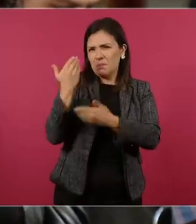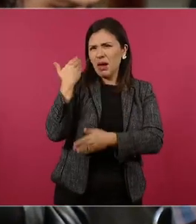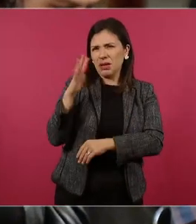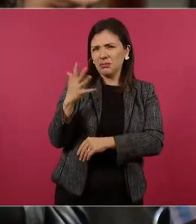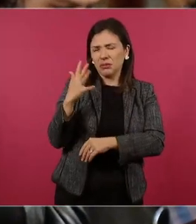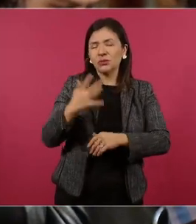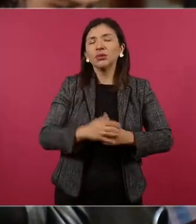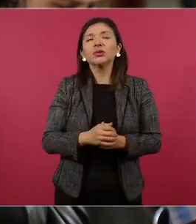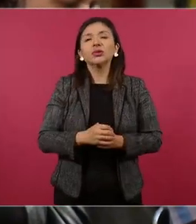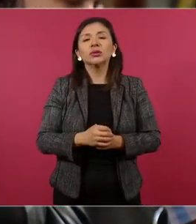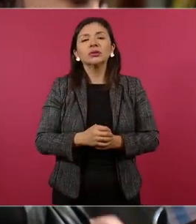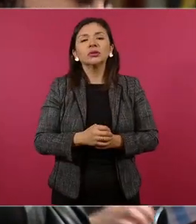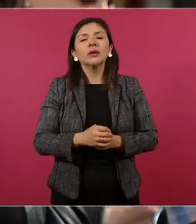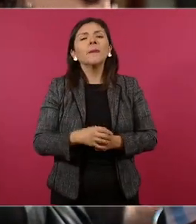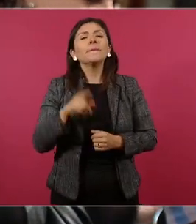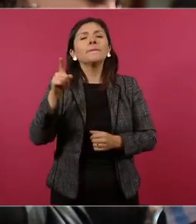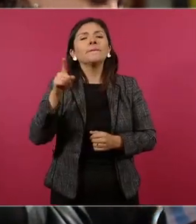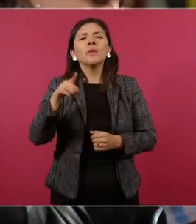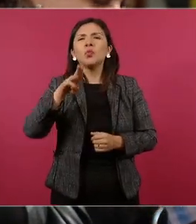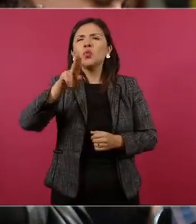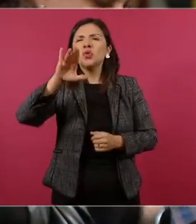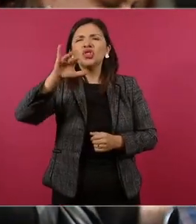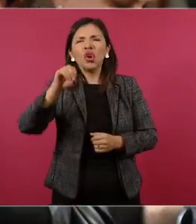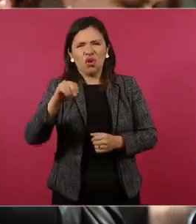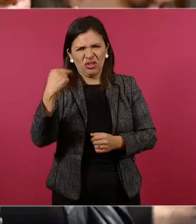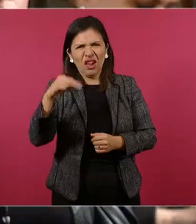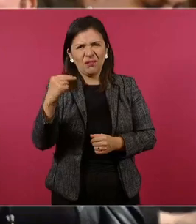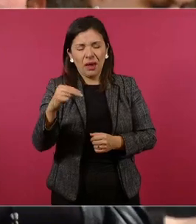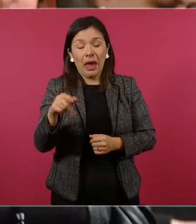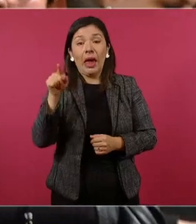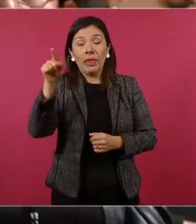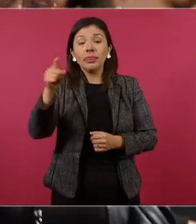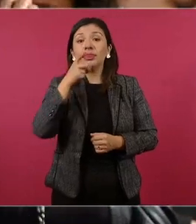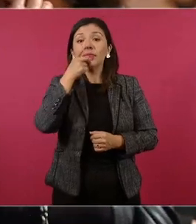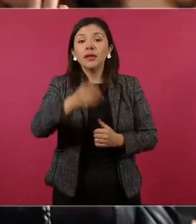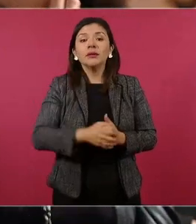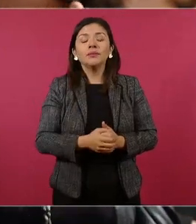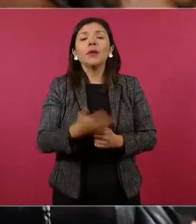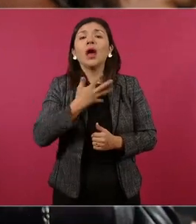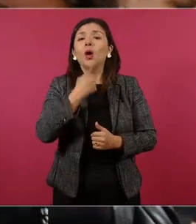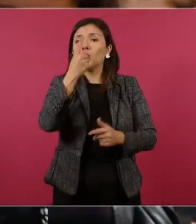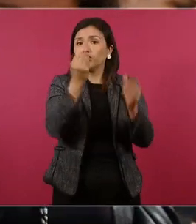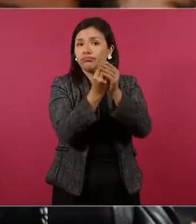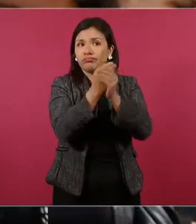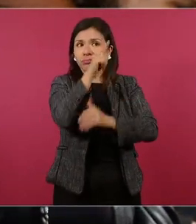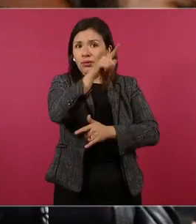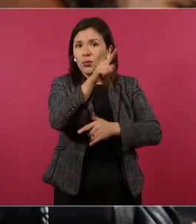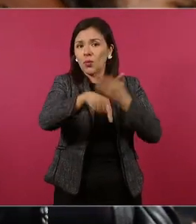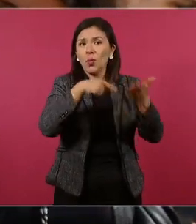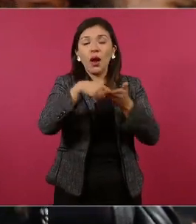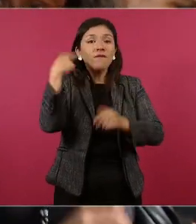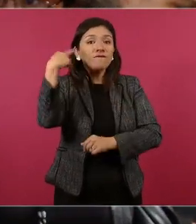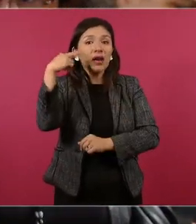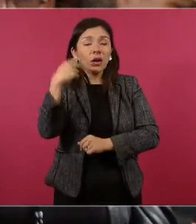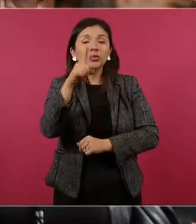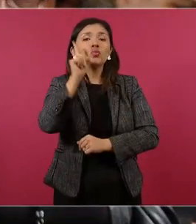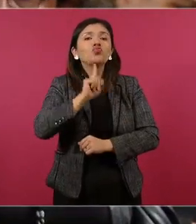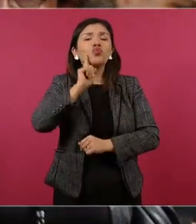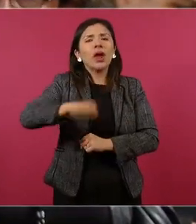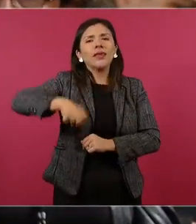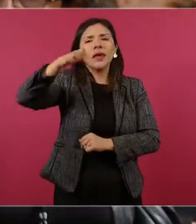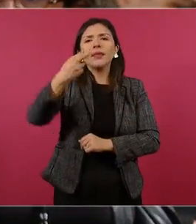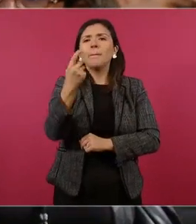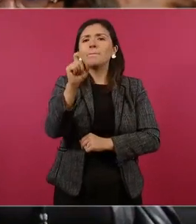eh Cómo se llama bucio decía mencionó un caso de Veracruz de una muchacha de 20